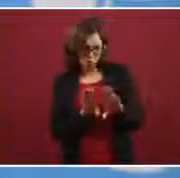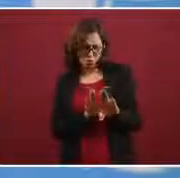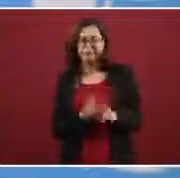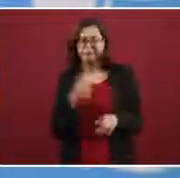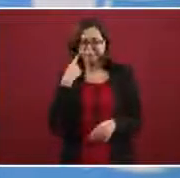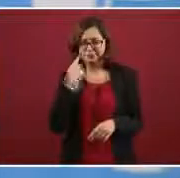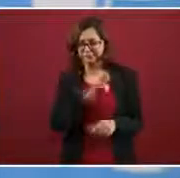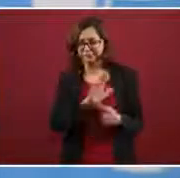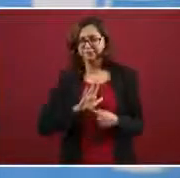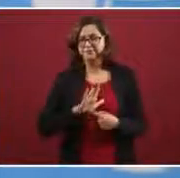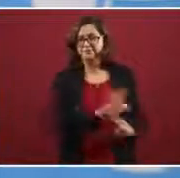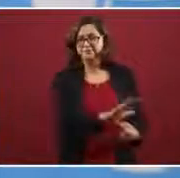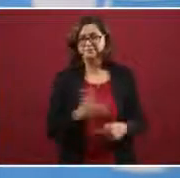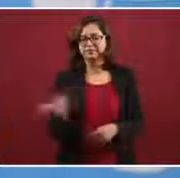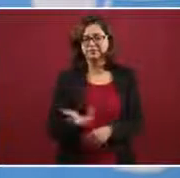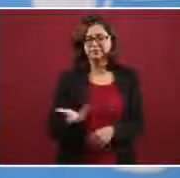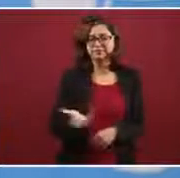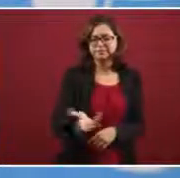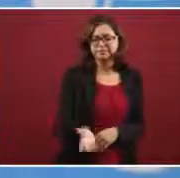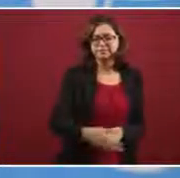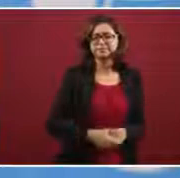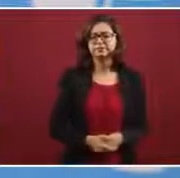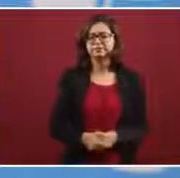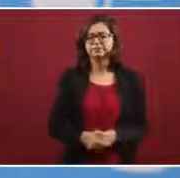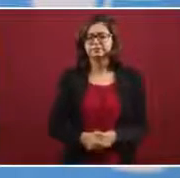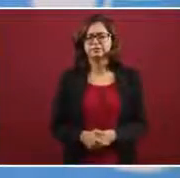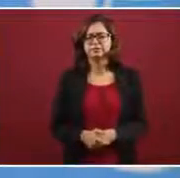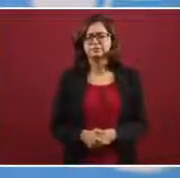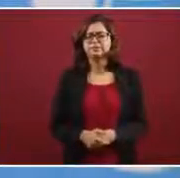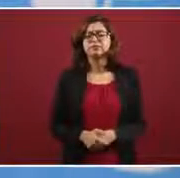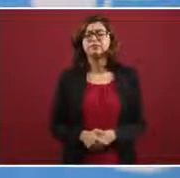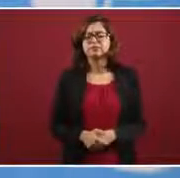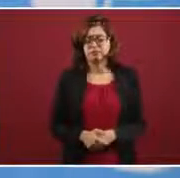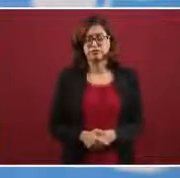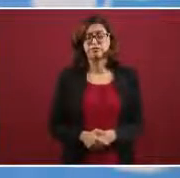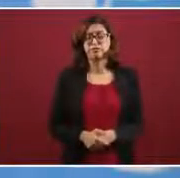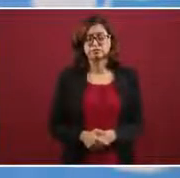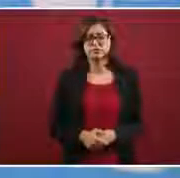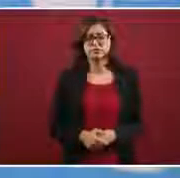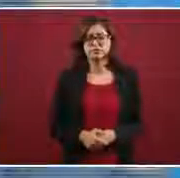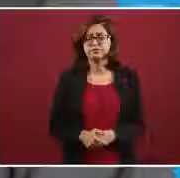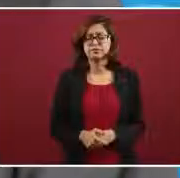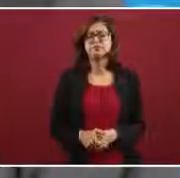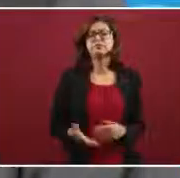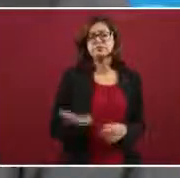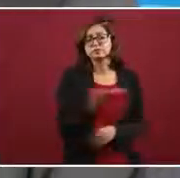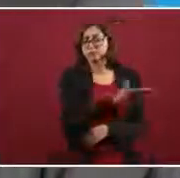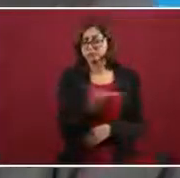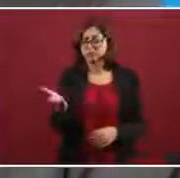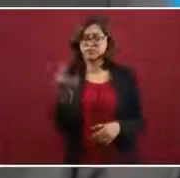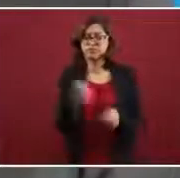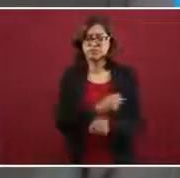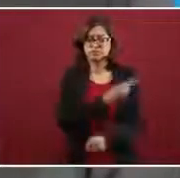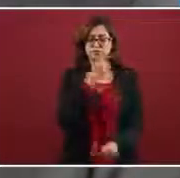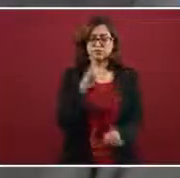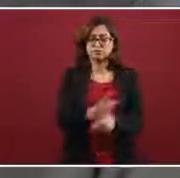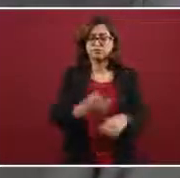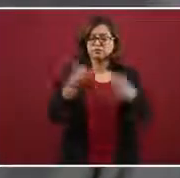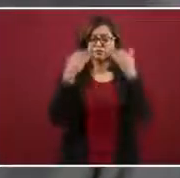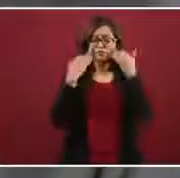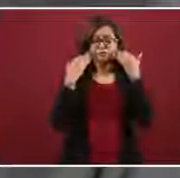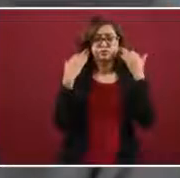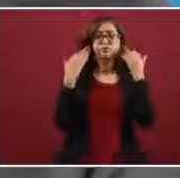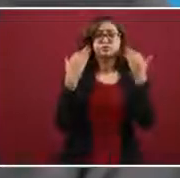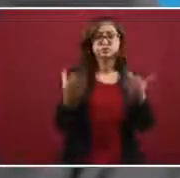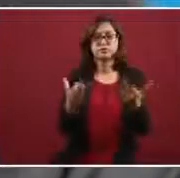México, y van a tener ustedes oportunidad de conocer lo que se